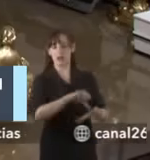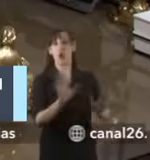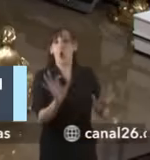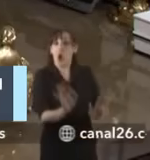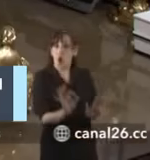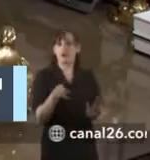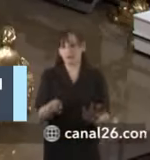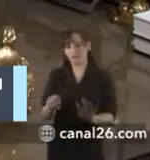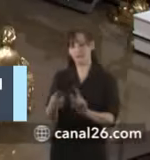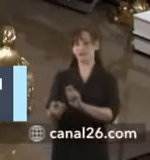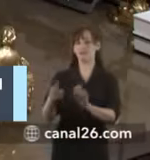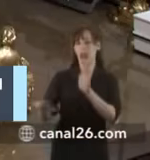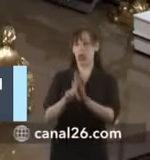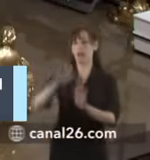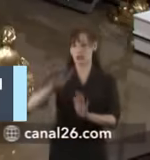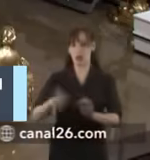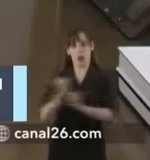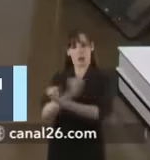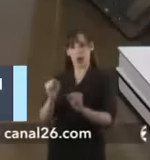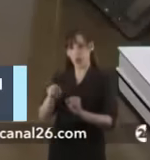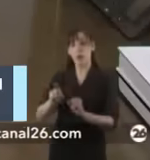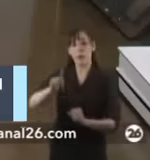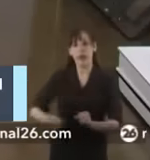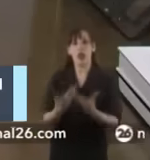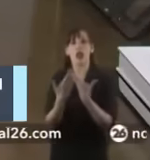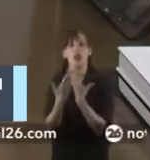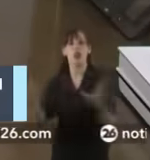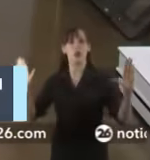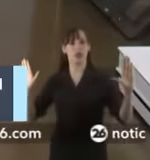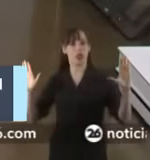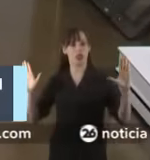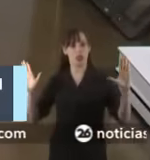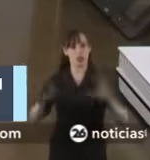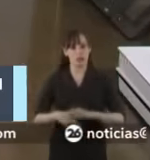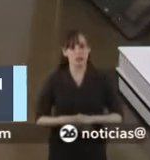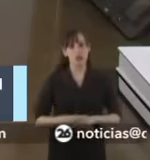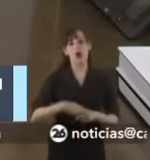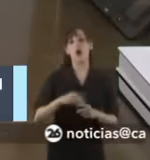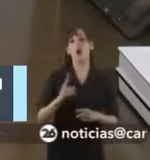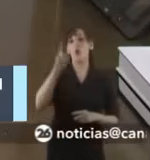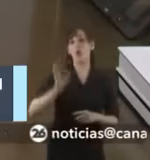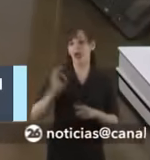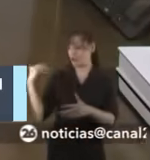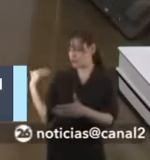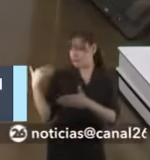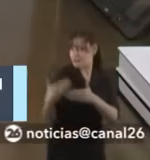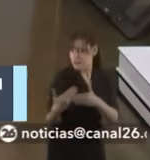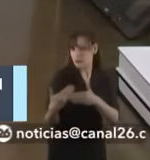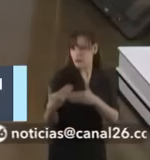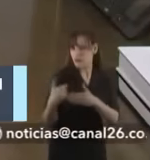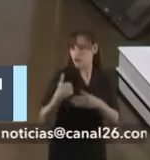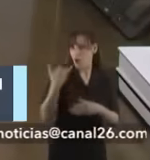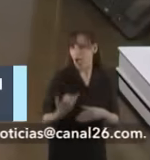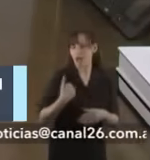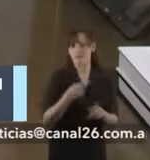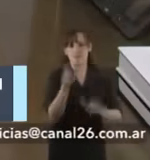y abrazar nuevamente las ideas de la libertad a lo largo del último año he entablado con los argentinos un código de